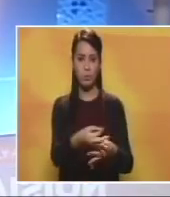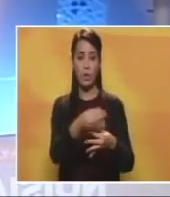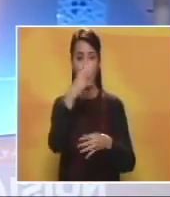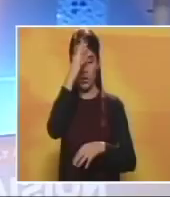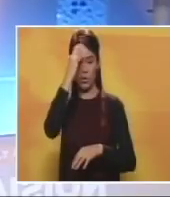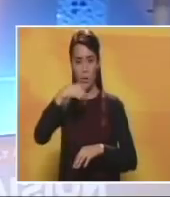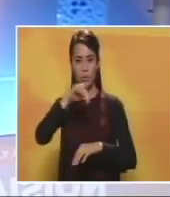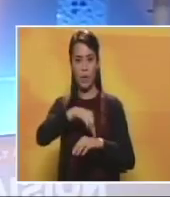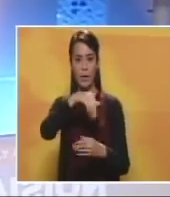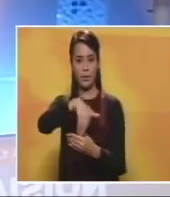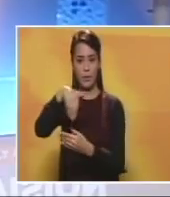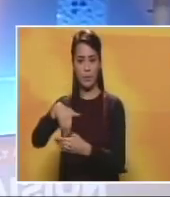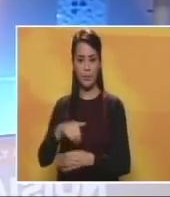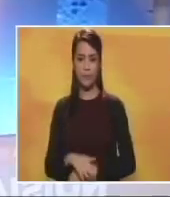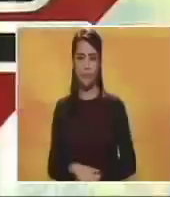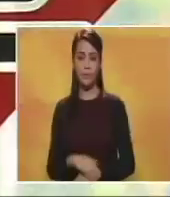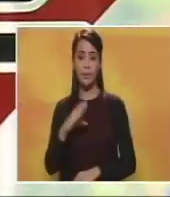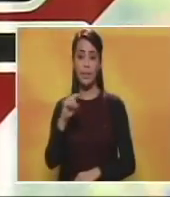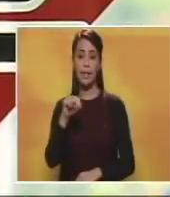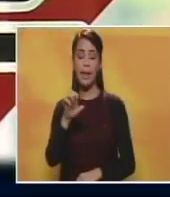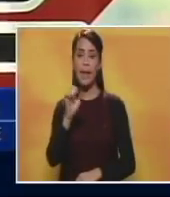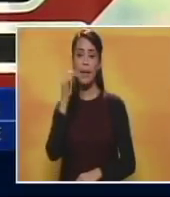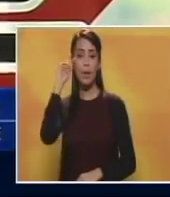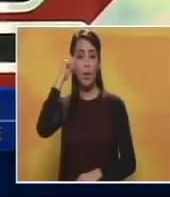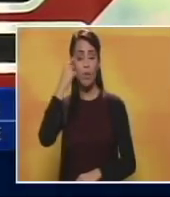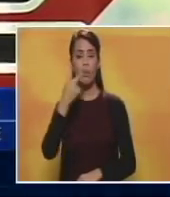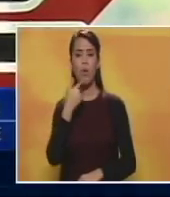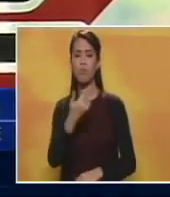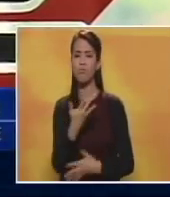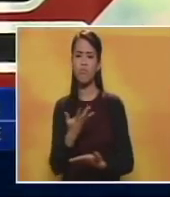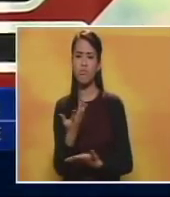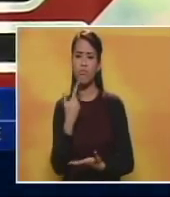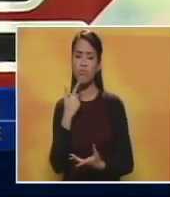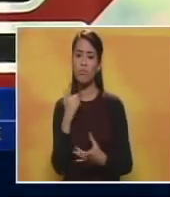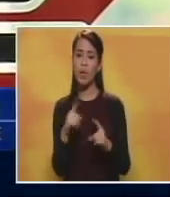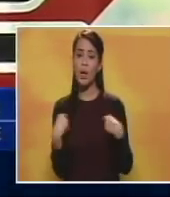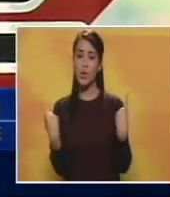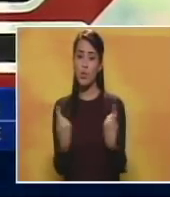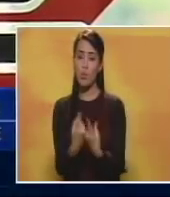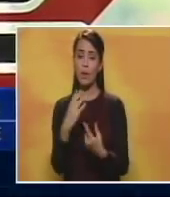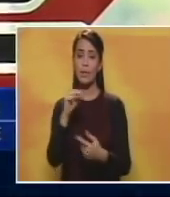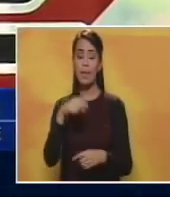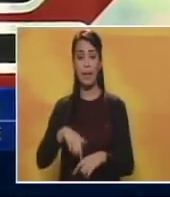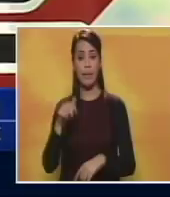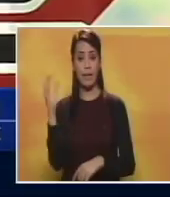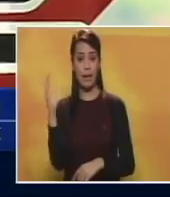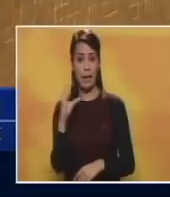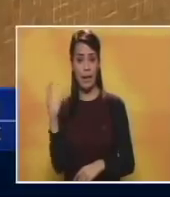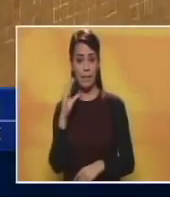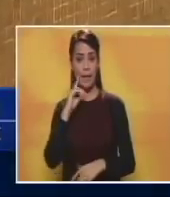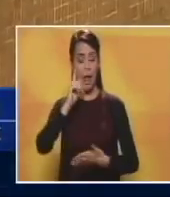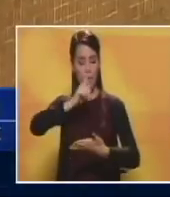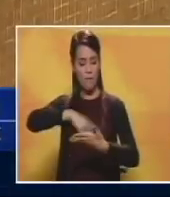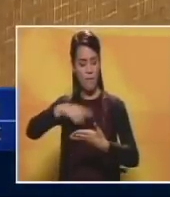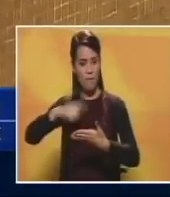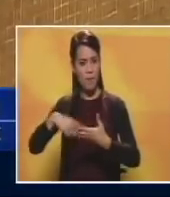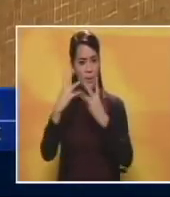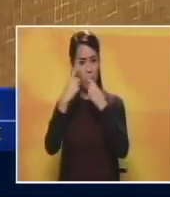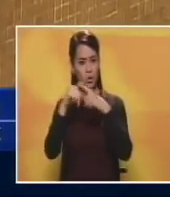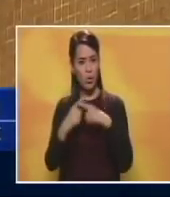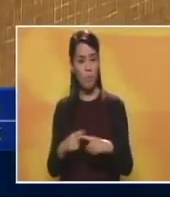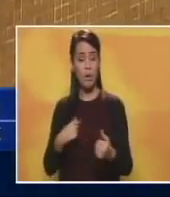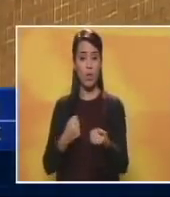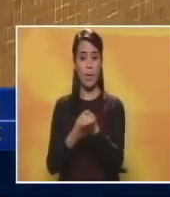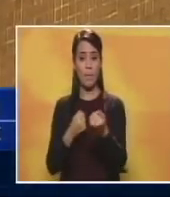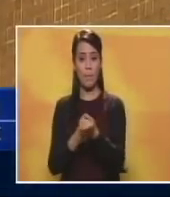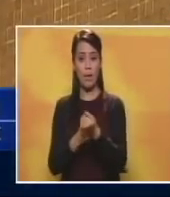Consejo Nacional Electoral. El CNE recordó que las organizaciones deberán entregar en la sede del ente comicial en Caracas un número de firmas de respaldo